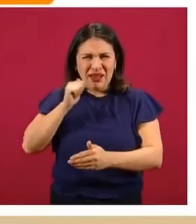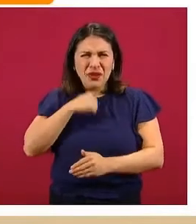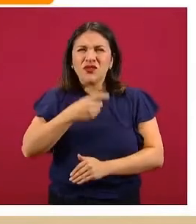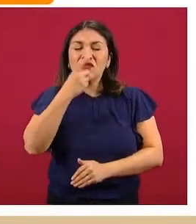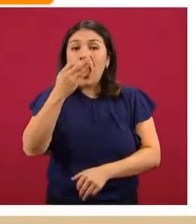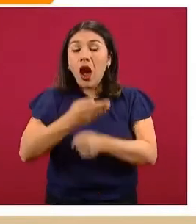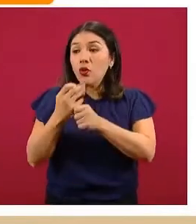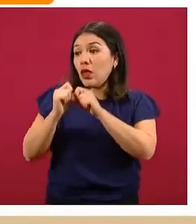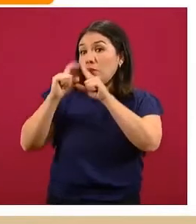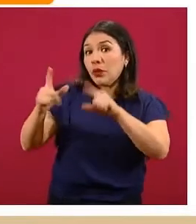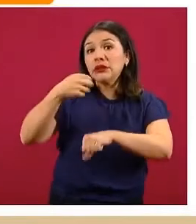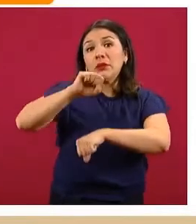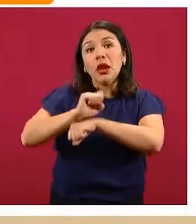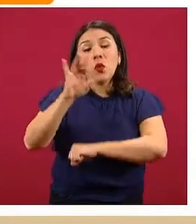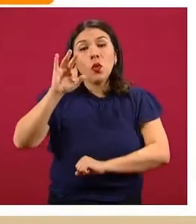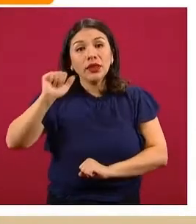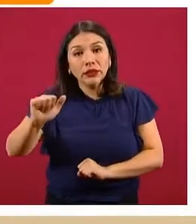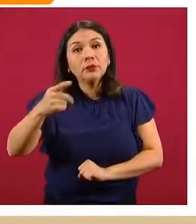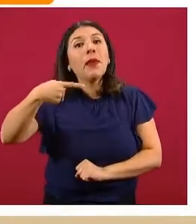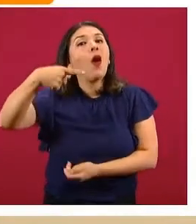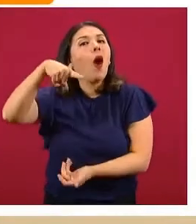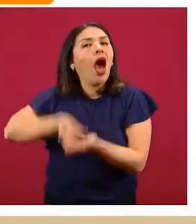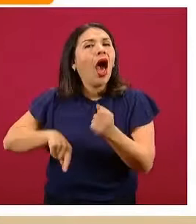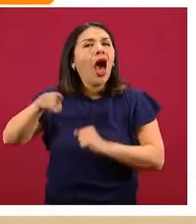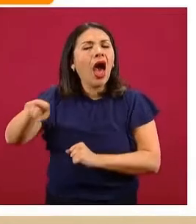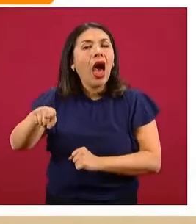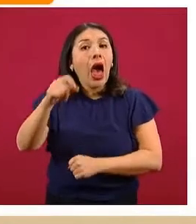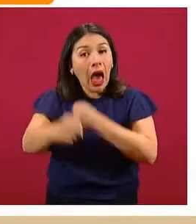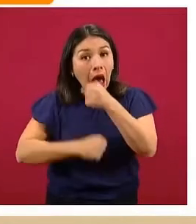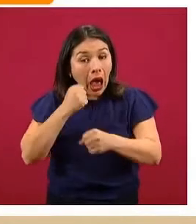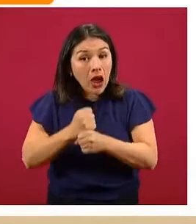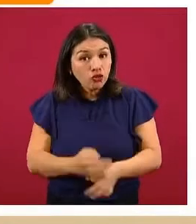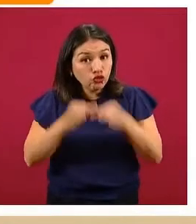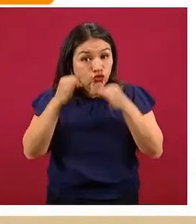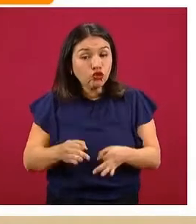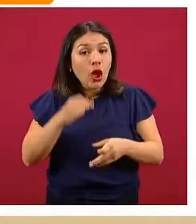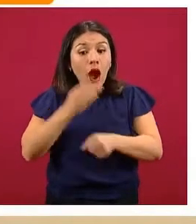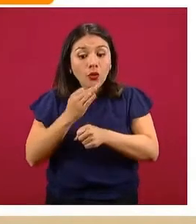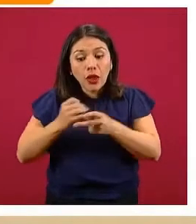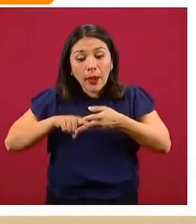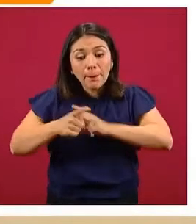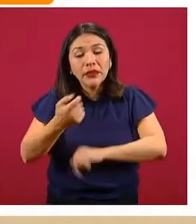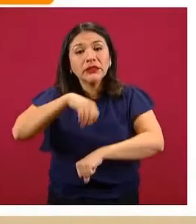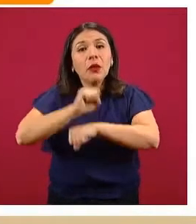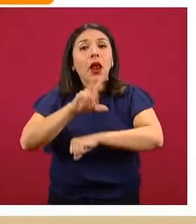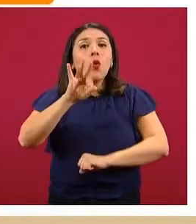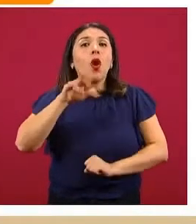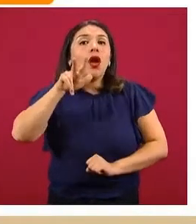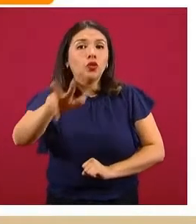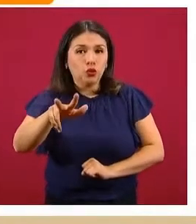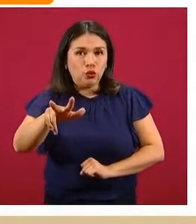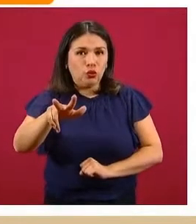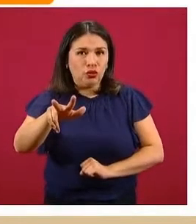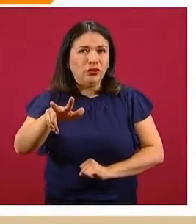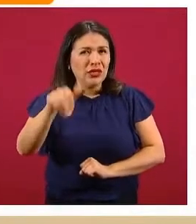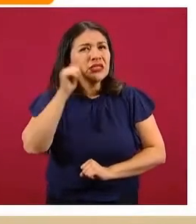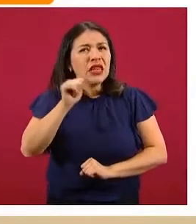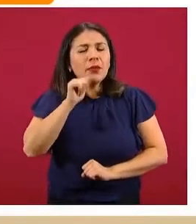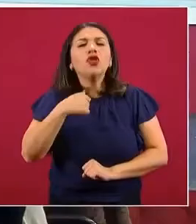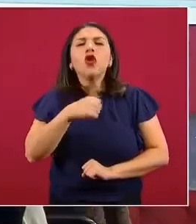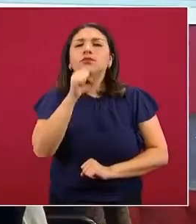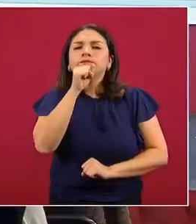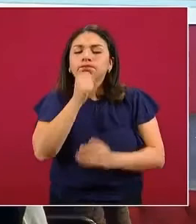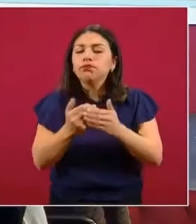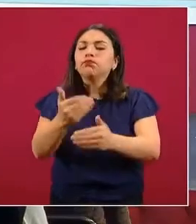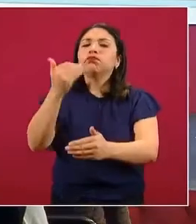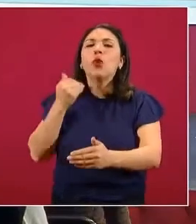abriendo la gráfica de la 46, pero en el año estamos abriendo la semana epidemiológica 48. Siempre graficamos